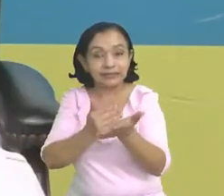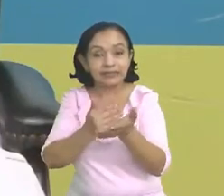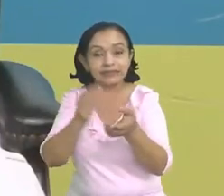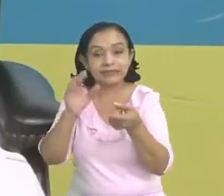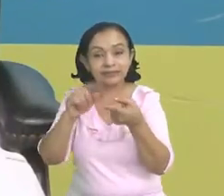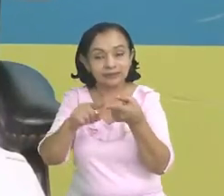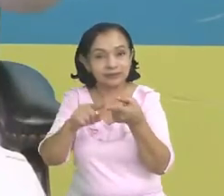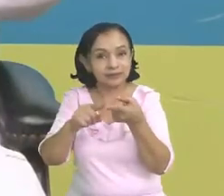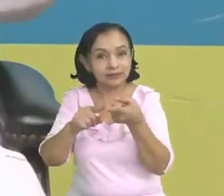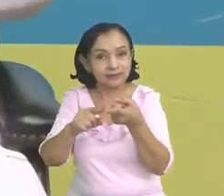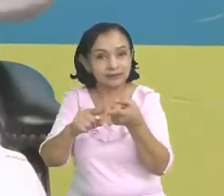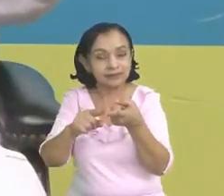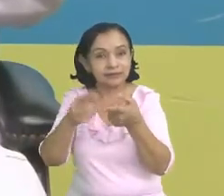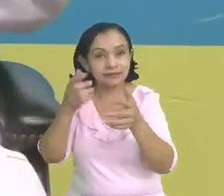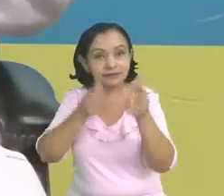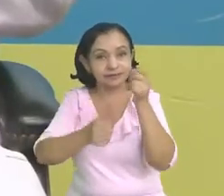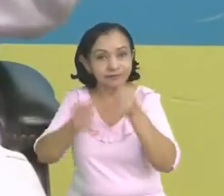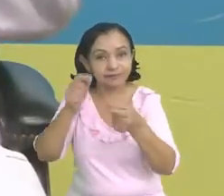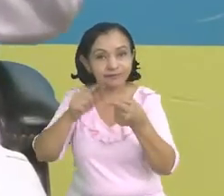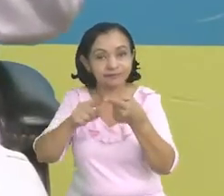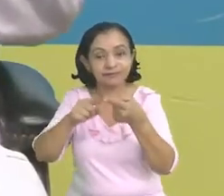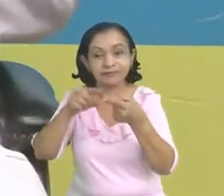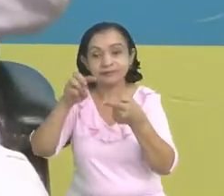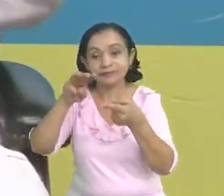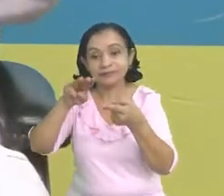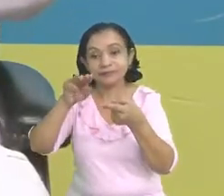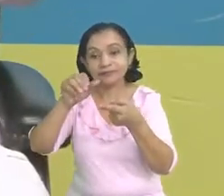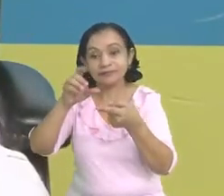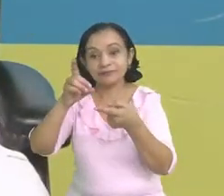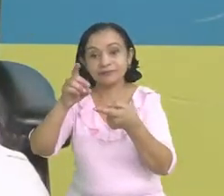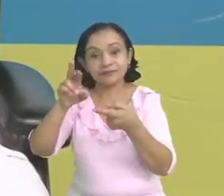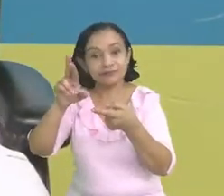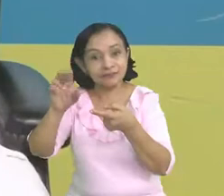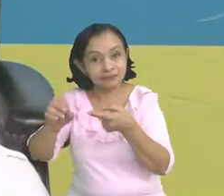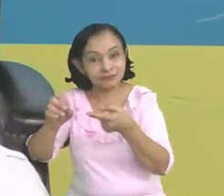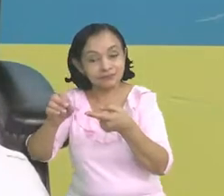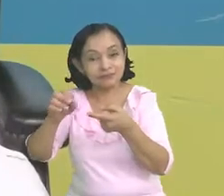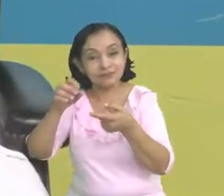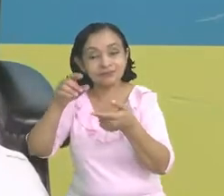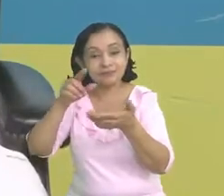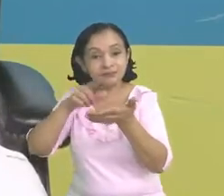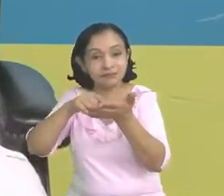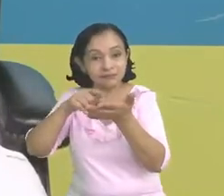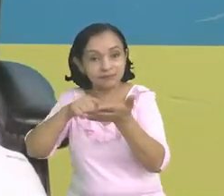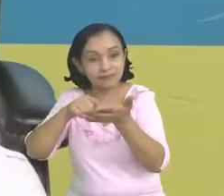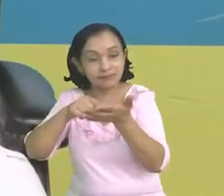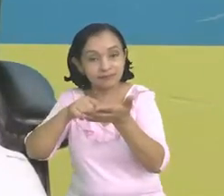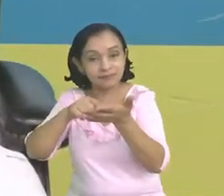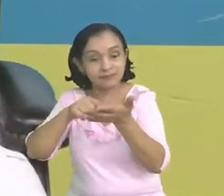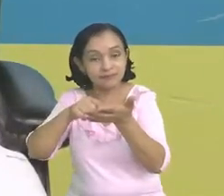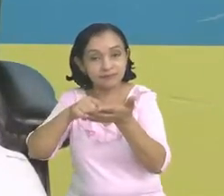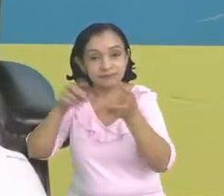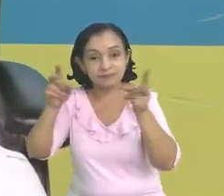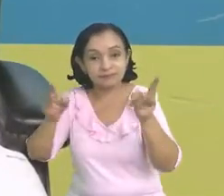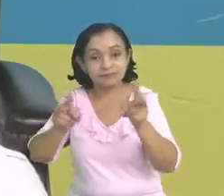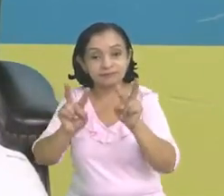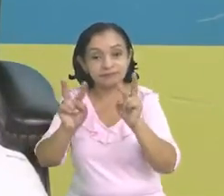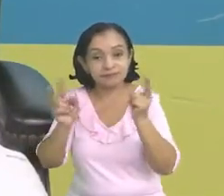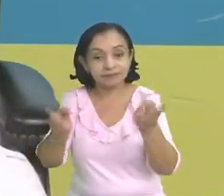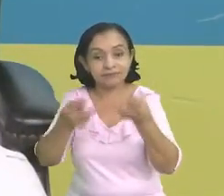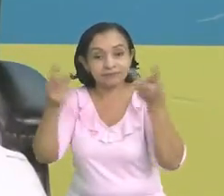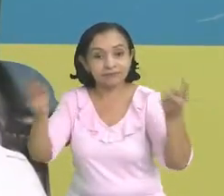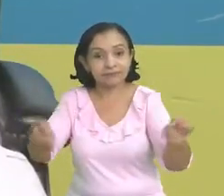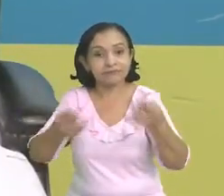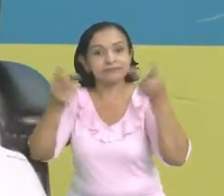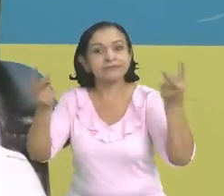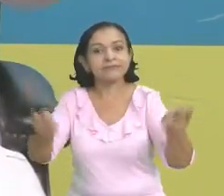carbohidrato, el derivado de la leche. El maduro todavía lo dejamos y solo nos comeríamos el arroz, una buena ensaladita, que eso es lo que iba a entrar